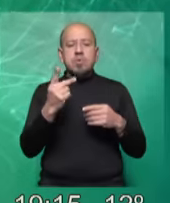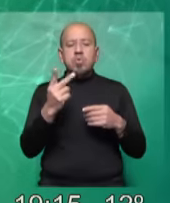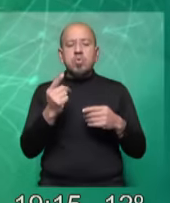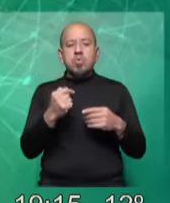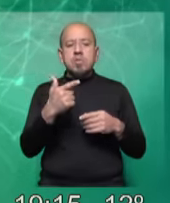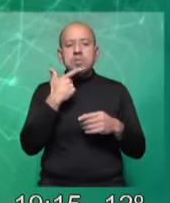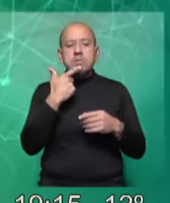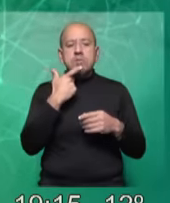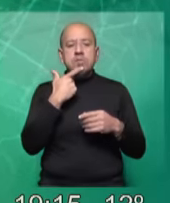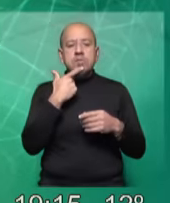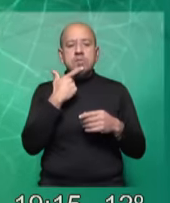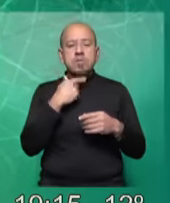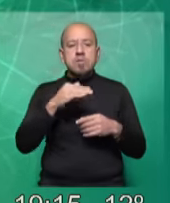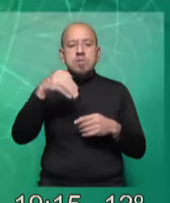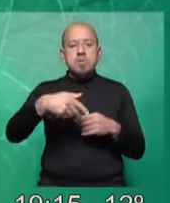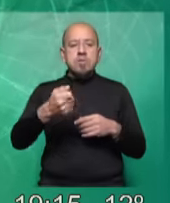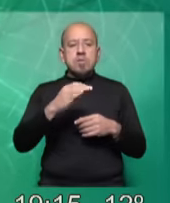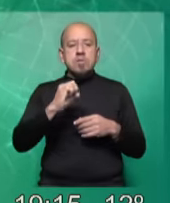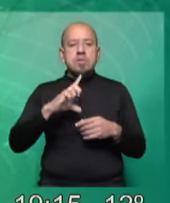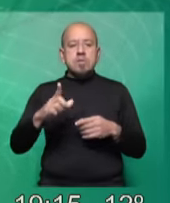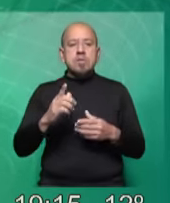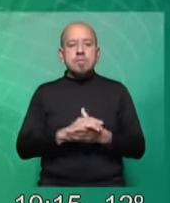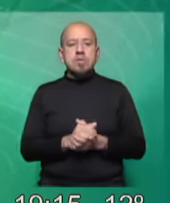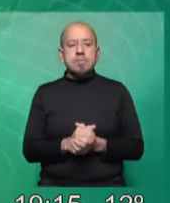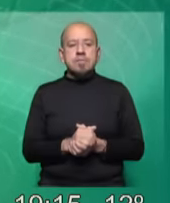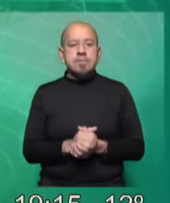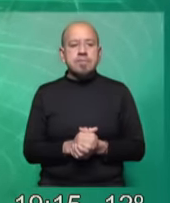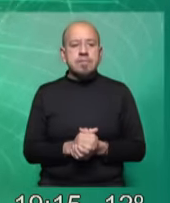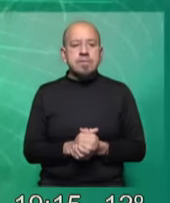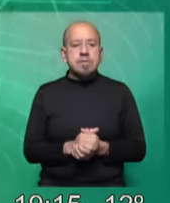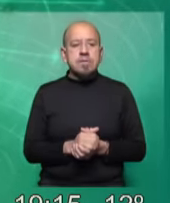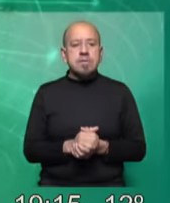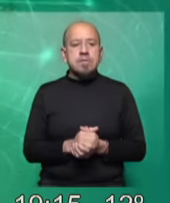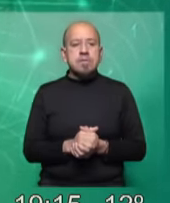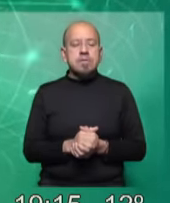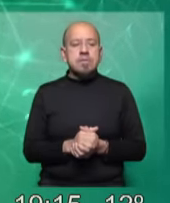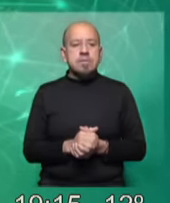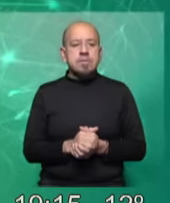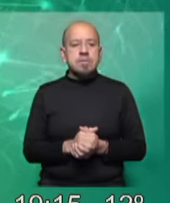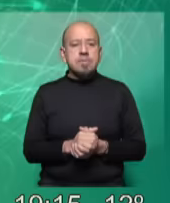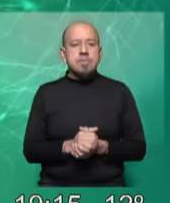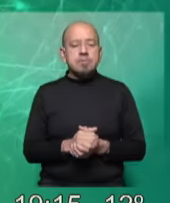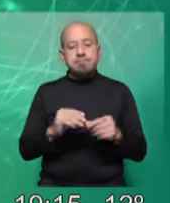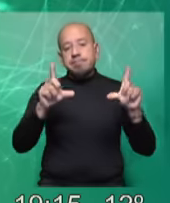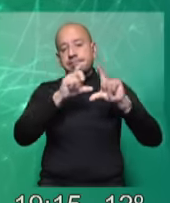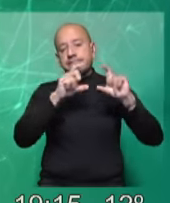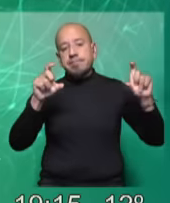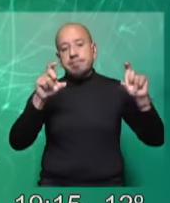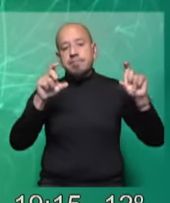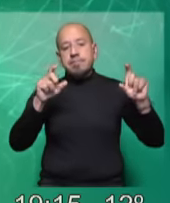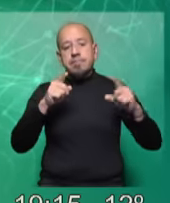primera, entre Maciel y H, en la que Maciel le dice: hola, Caro, llámame que necesito hacerte una